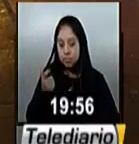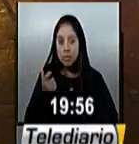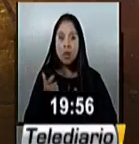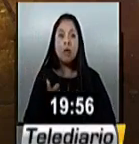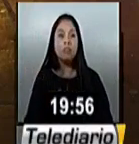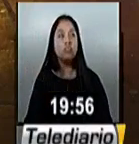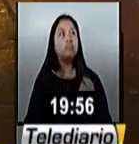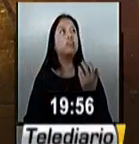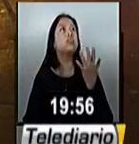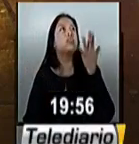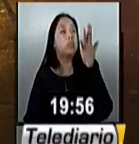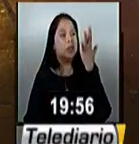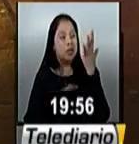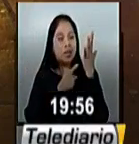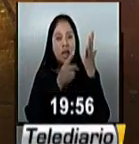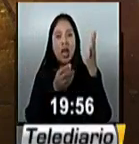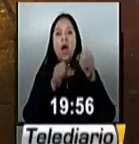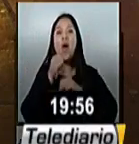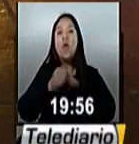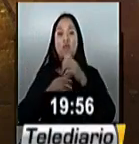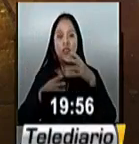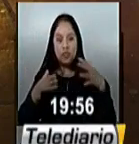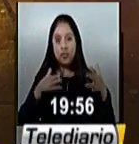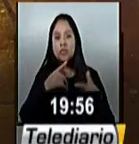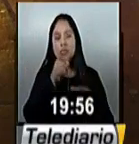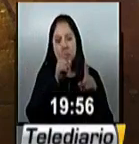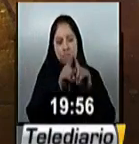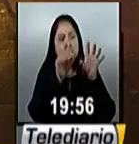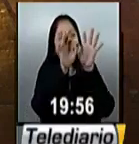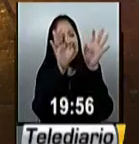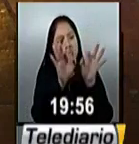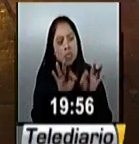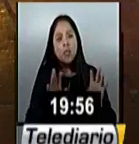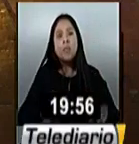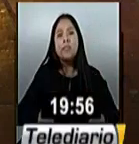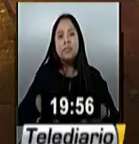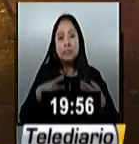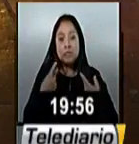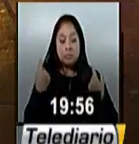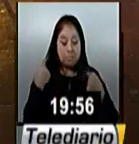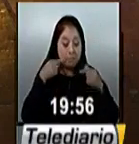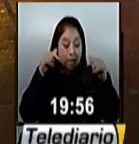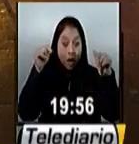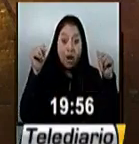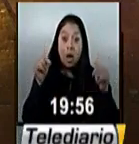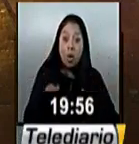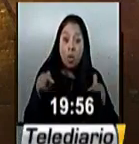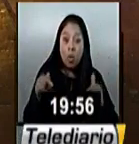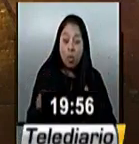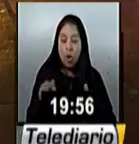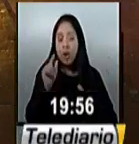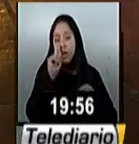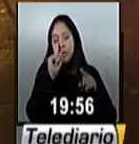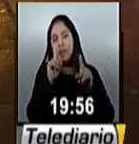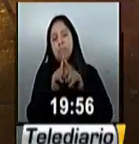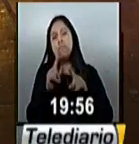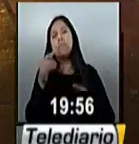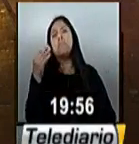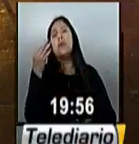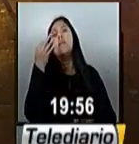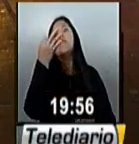mejores medios de vida tanto para la generación actual como para las futuras